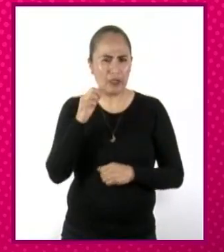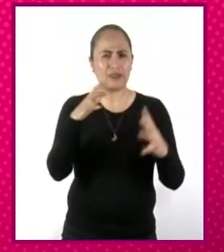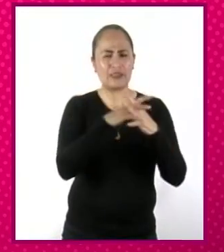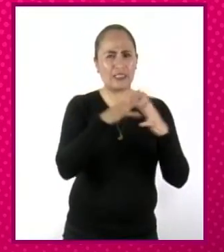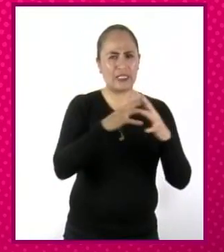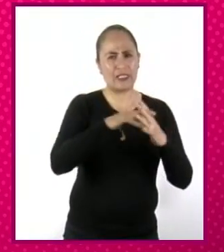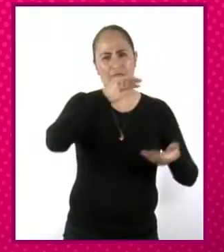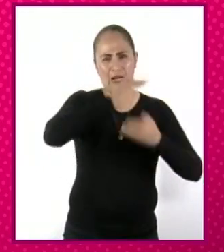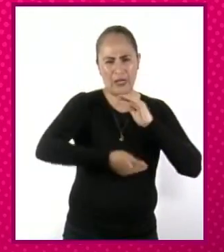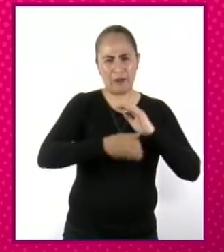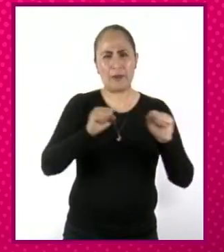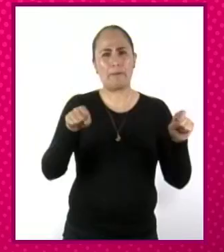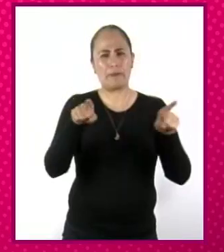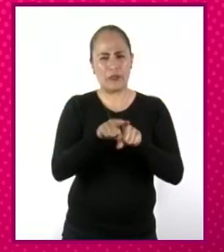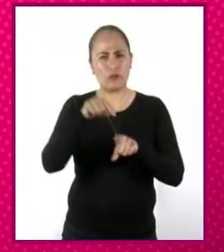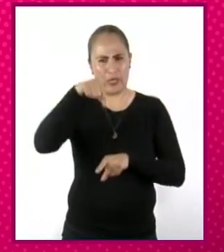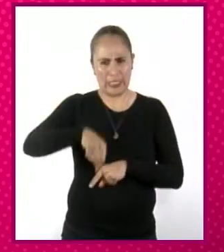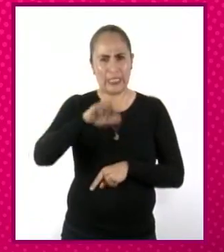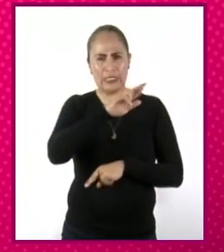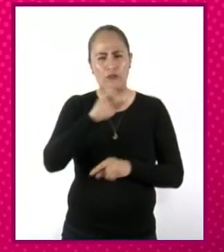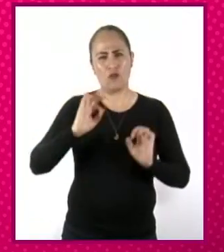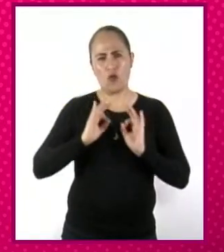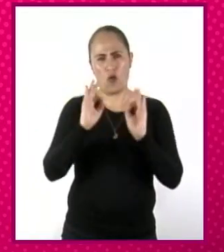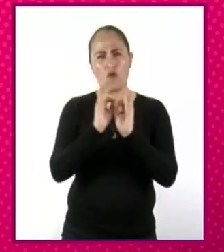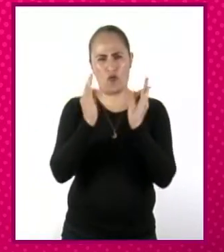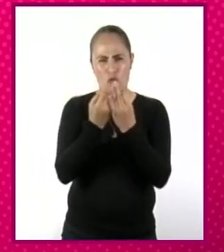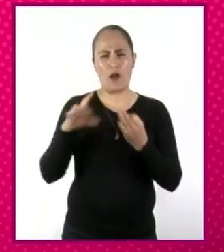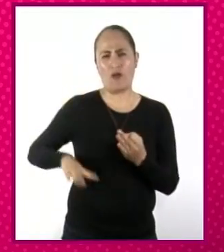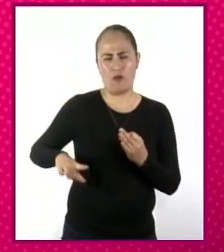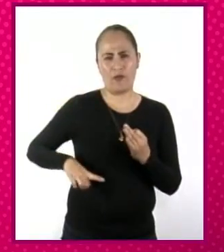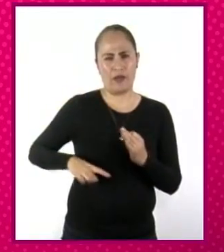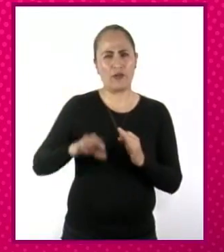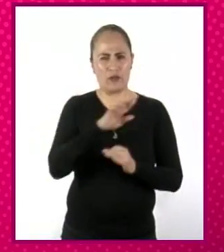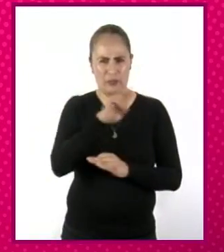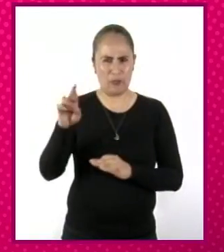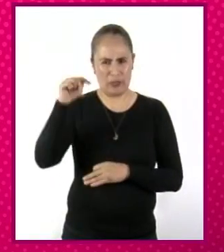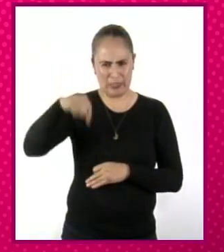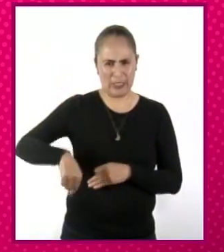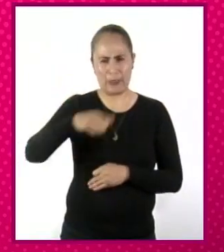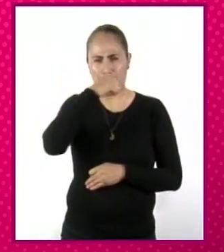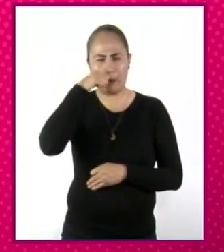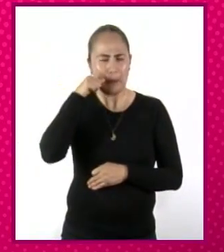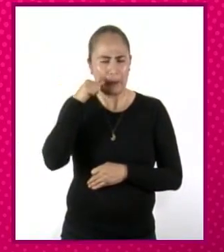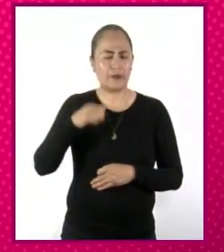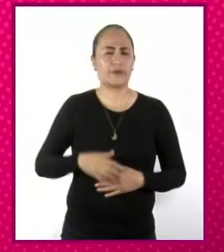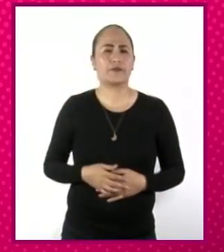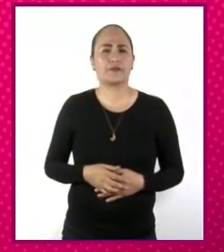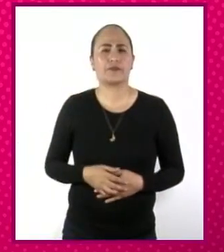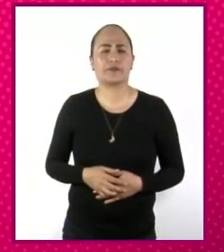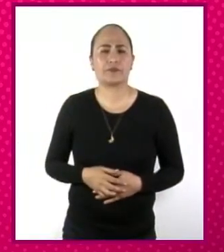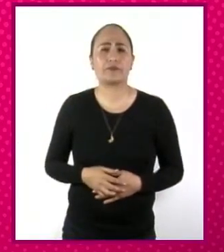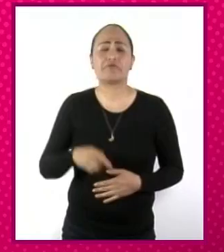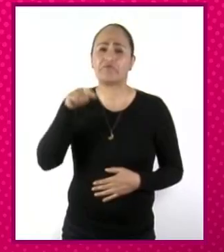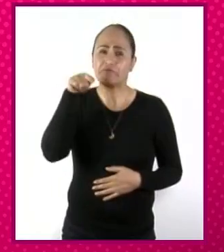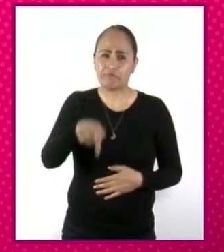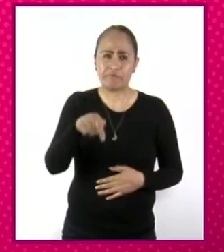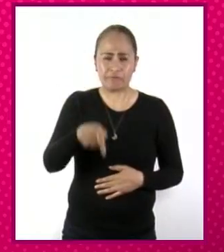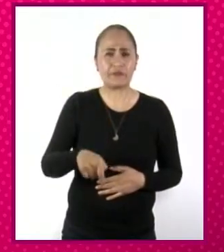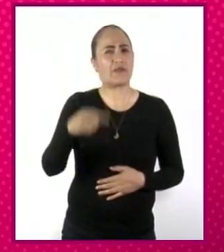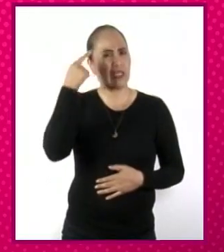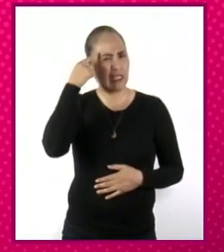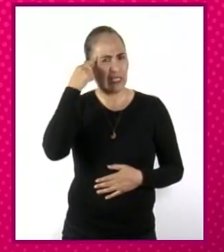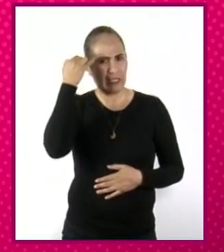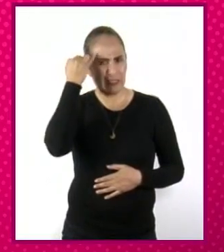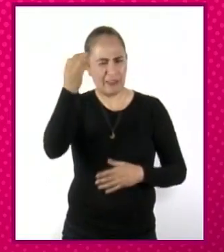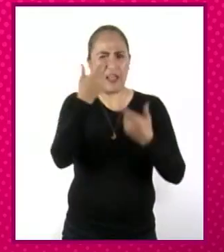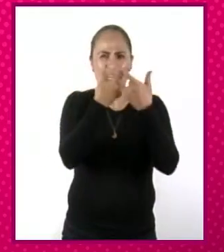la restauración de la República aquí en México, precisamente a manos de Juárez. Esta doctrina liberal permite entonces ese acercamiento entre